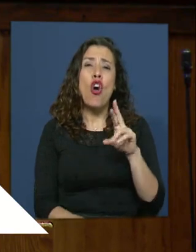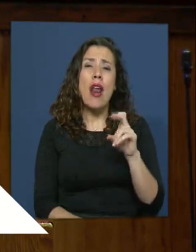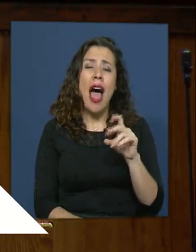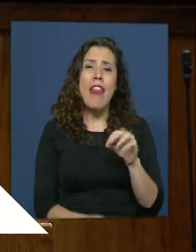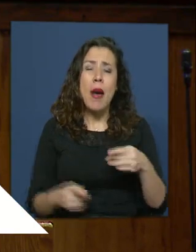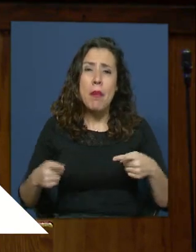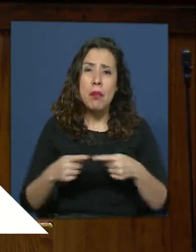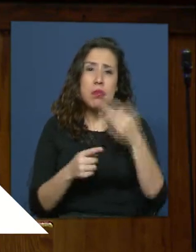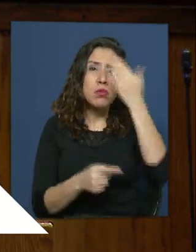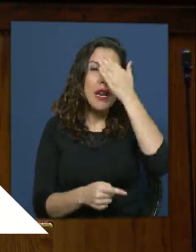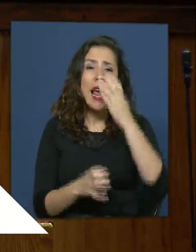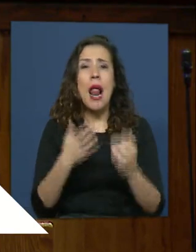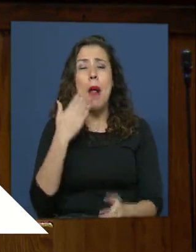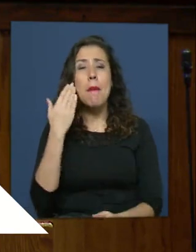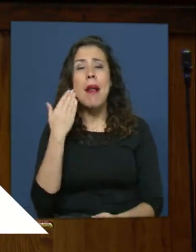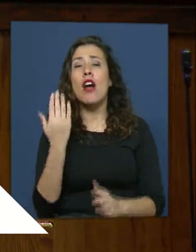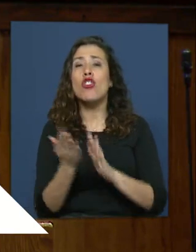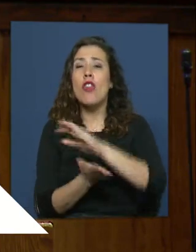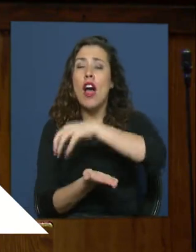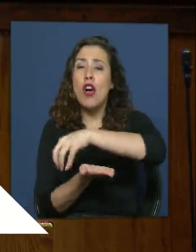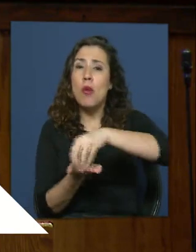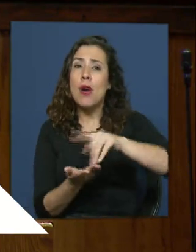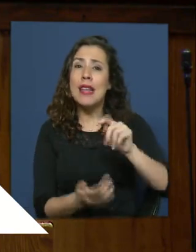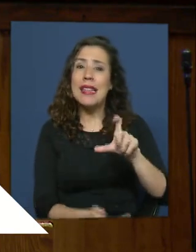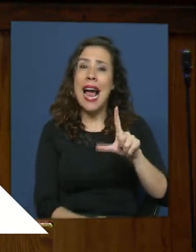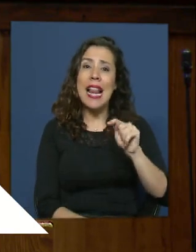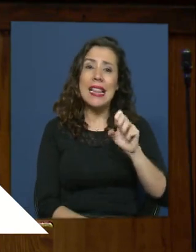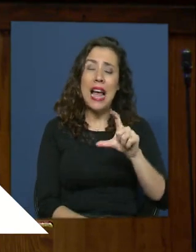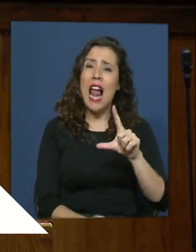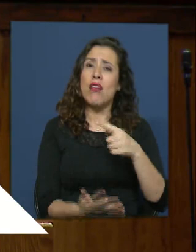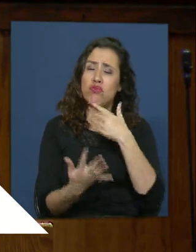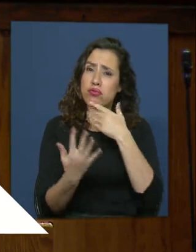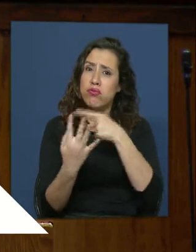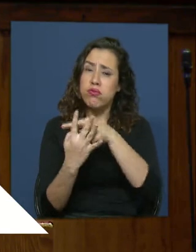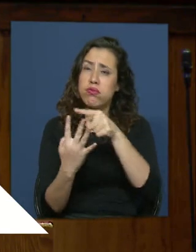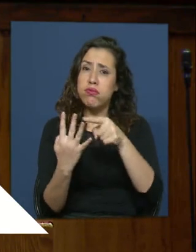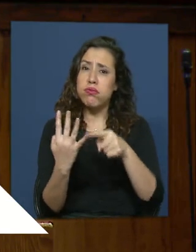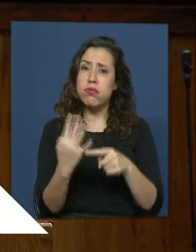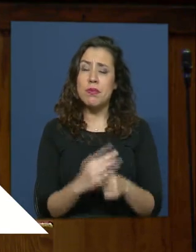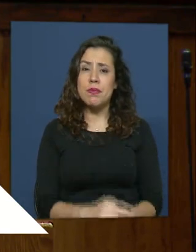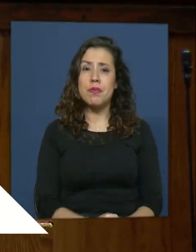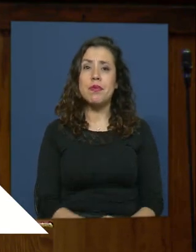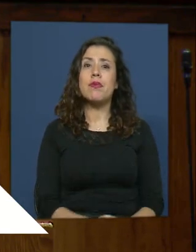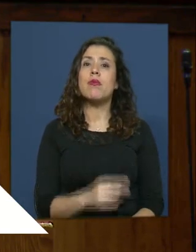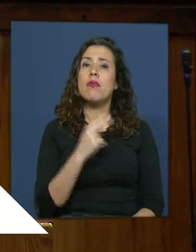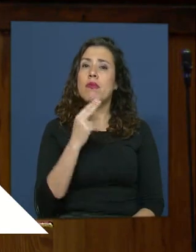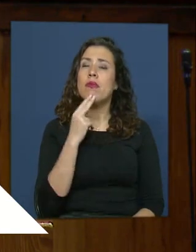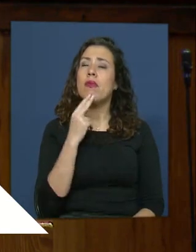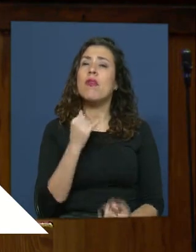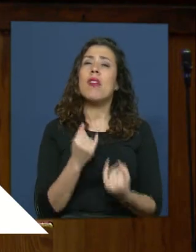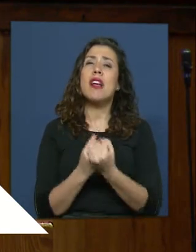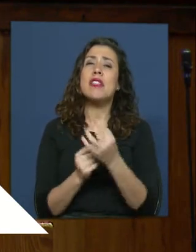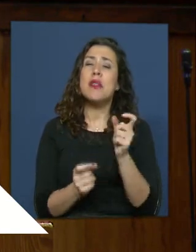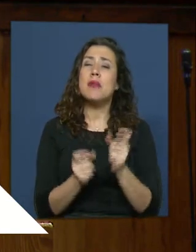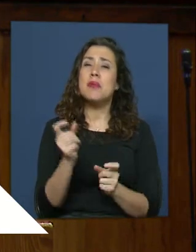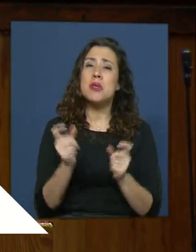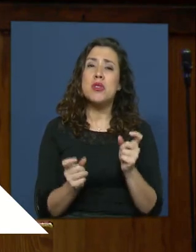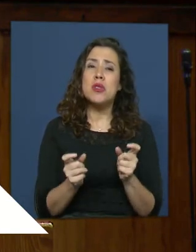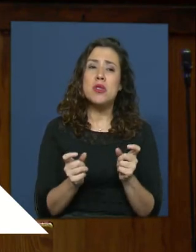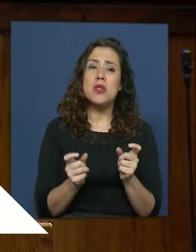Punta Negra y El Blanco, todas las comunas de Taltal, entre otras, que albergan una población flotante a lo largo del